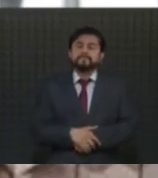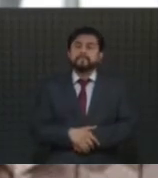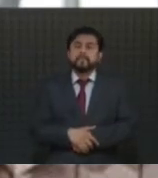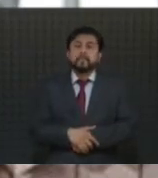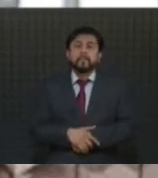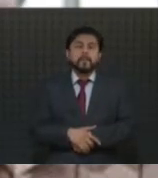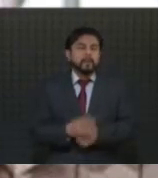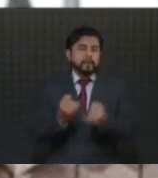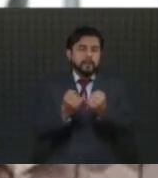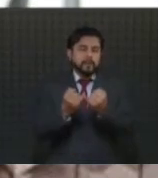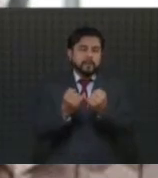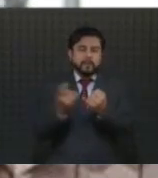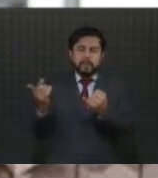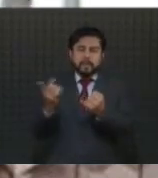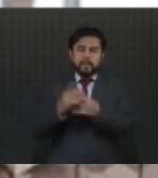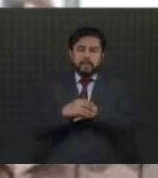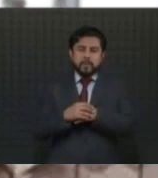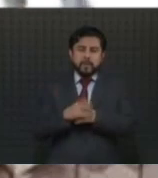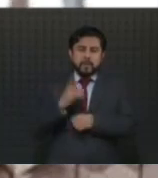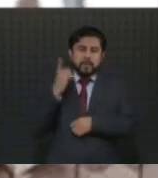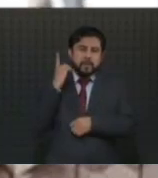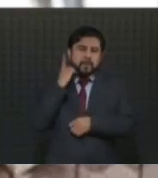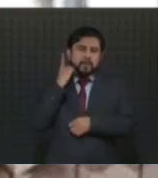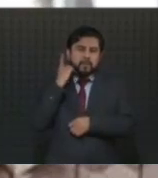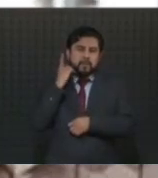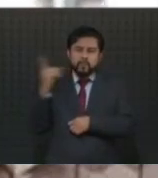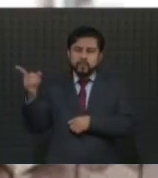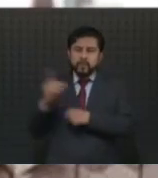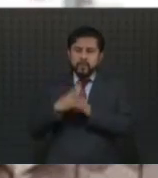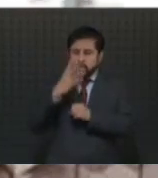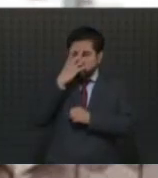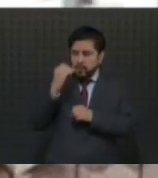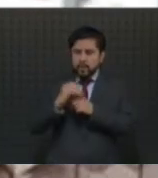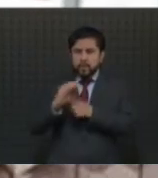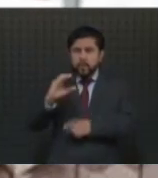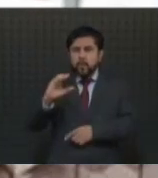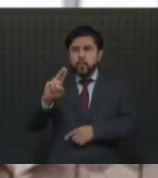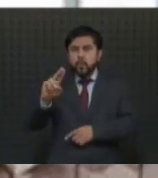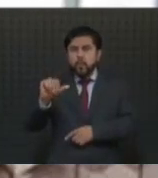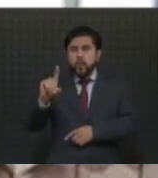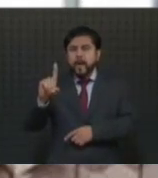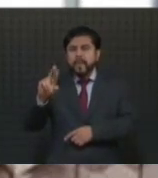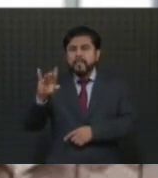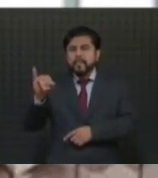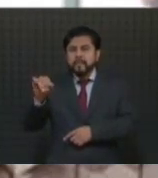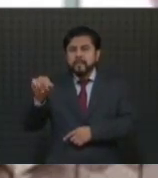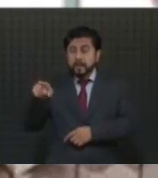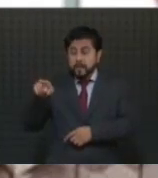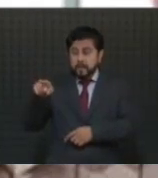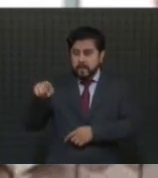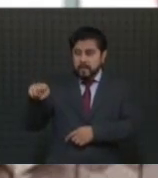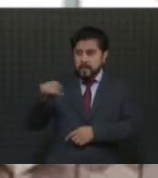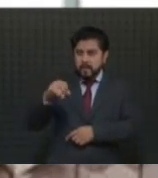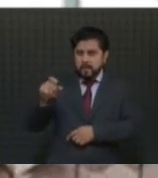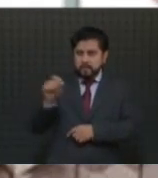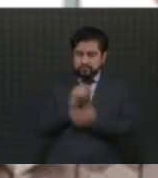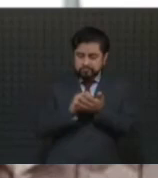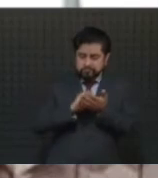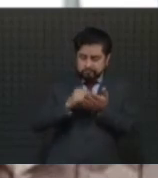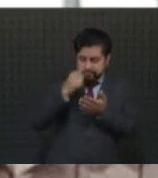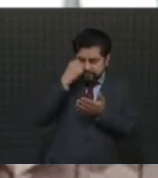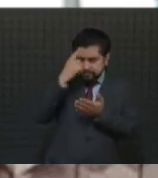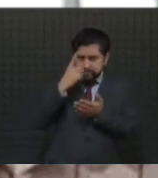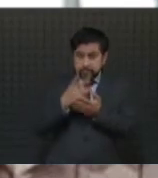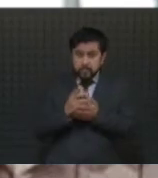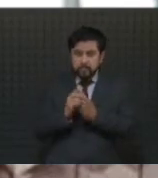Ahora es diputado por Coyoacán, Cuadri. Tiene muchos libros que dicen que la